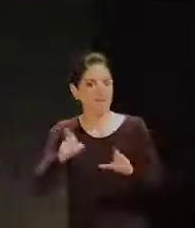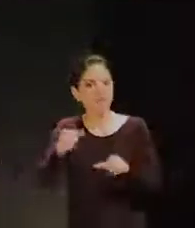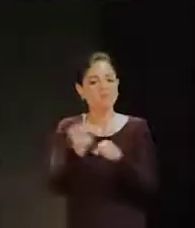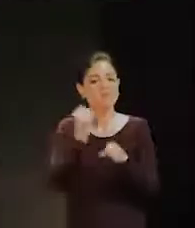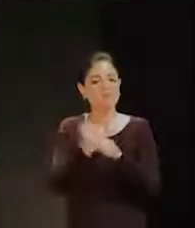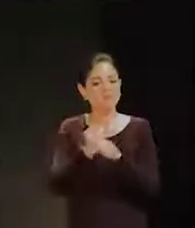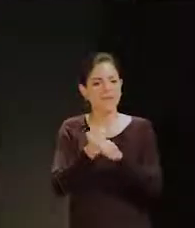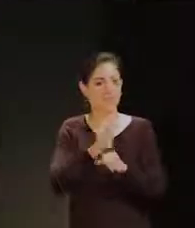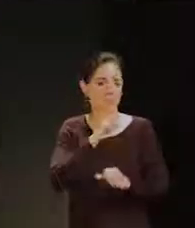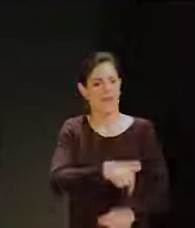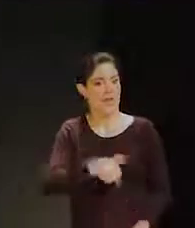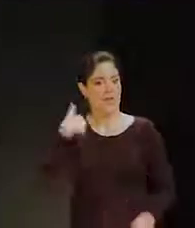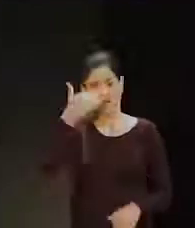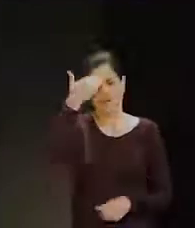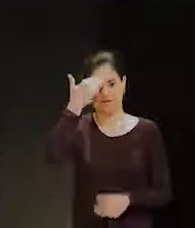trabajo genérico,